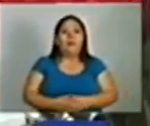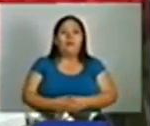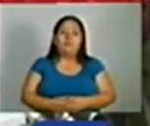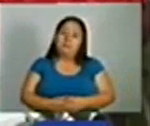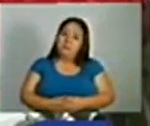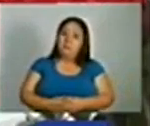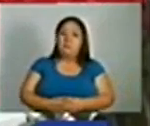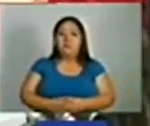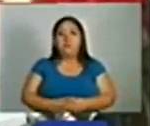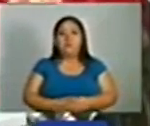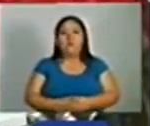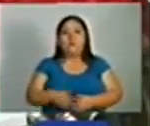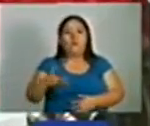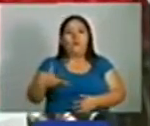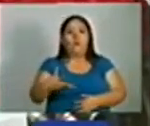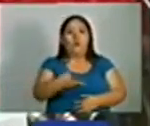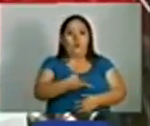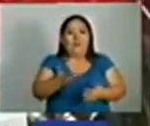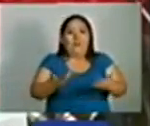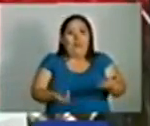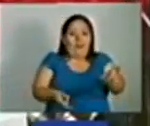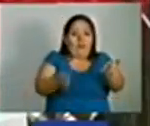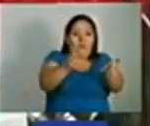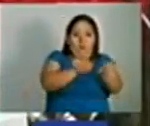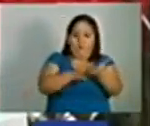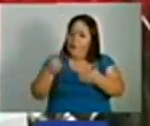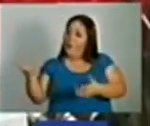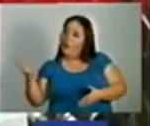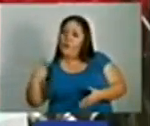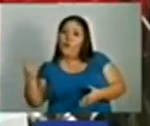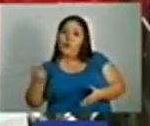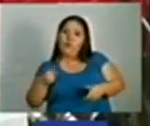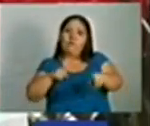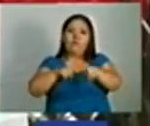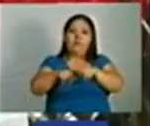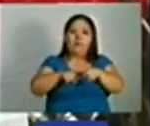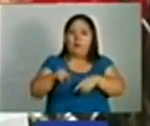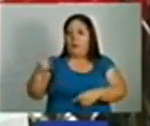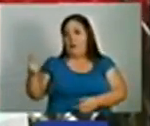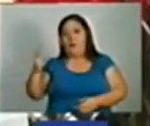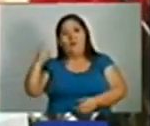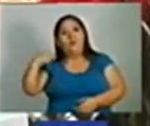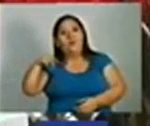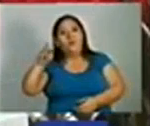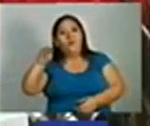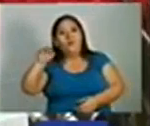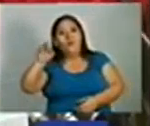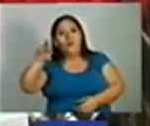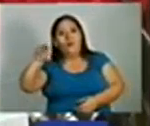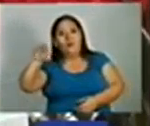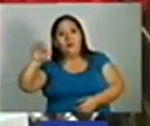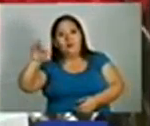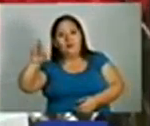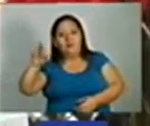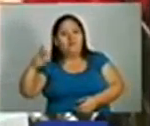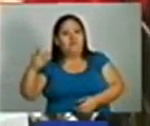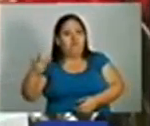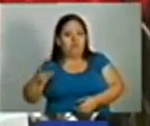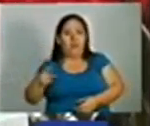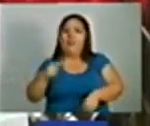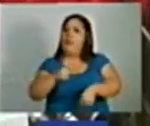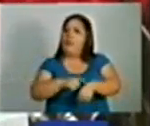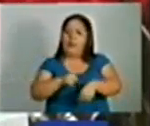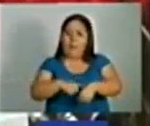Realmente nos acabamos de inscribir como fórmula presidencial con Werner. Estamos cumpliendo en